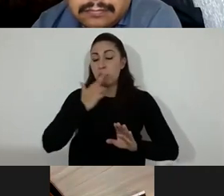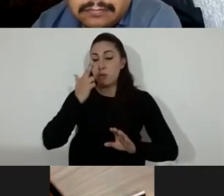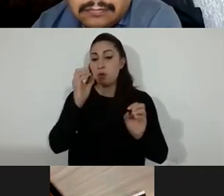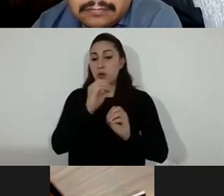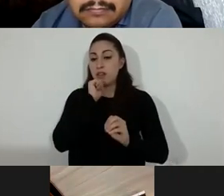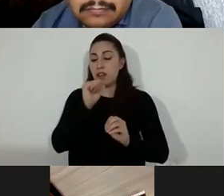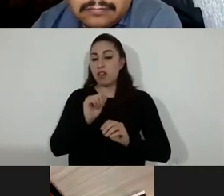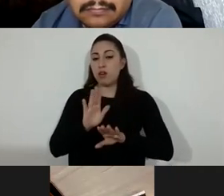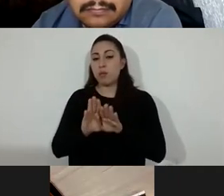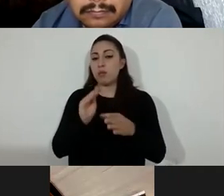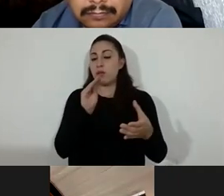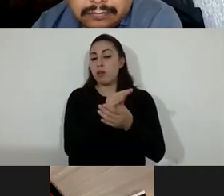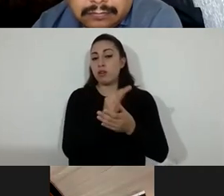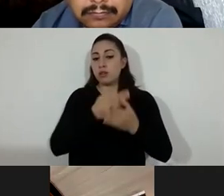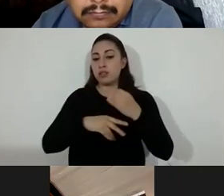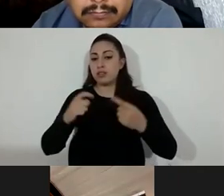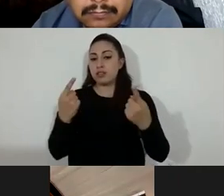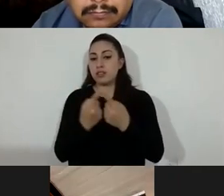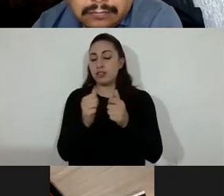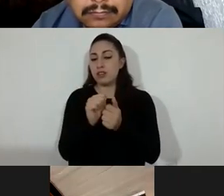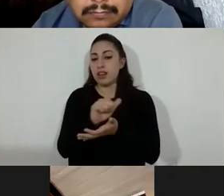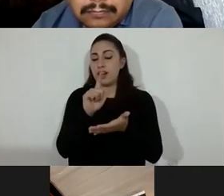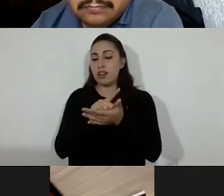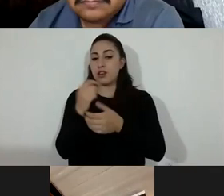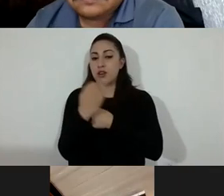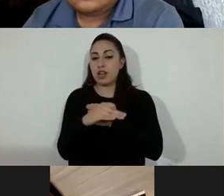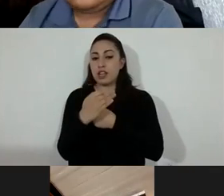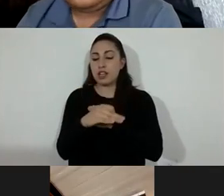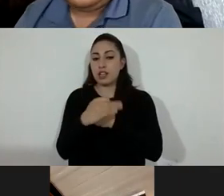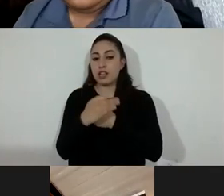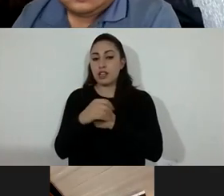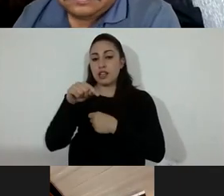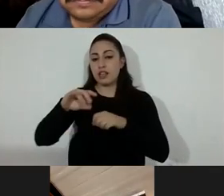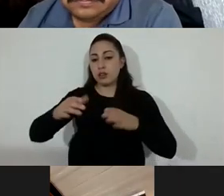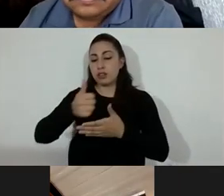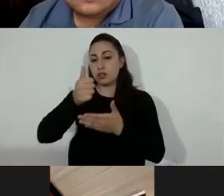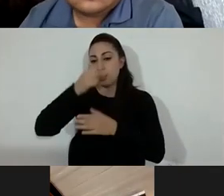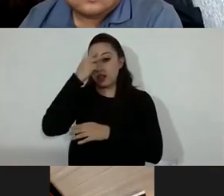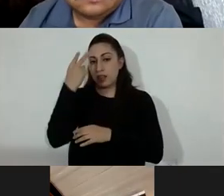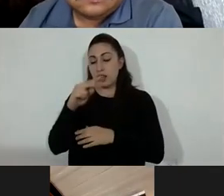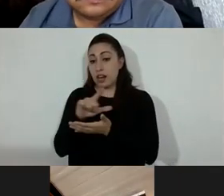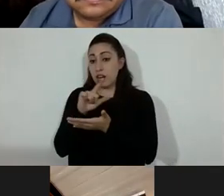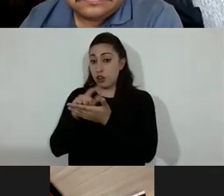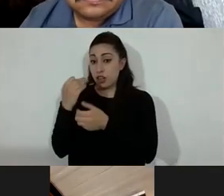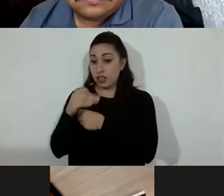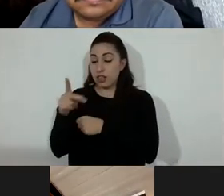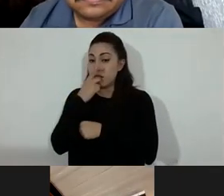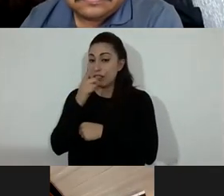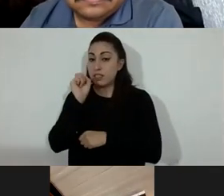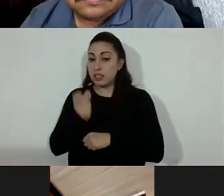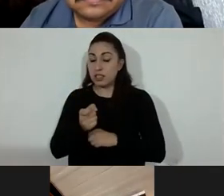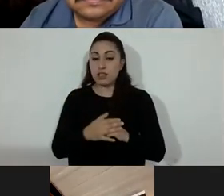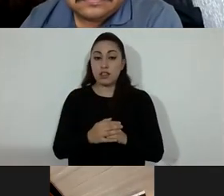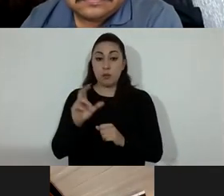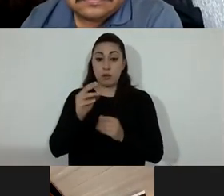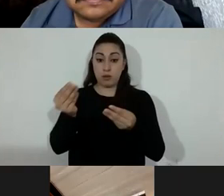va en contra de la ley orgánica del Poder Legislativo. La ley orgánica dice que una vez